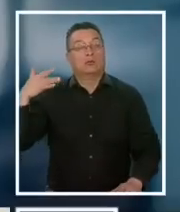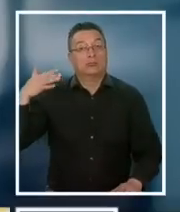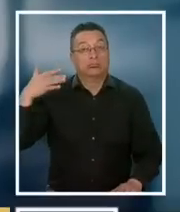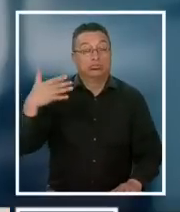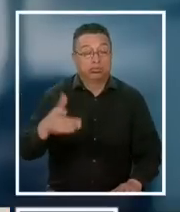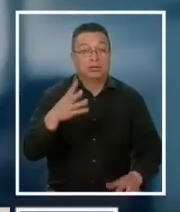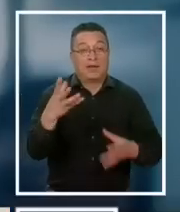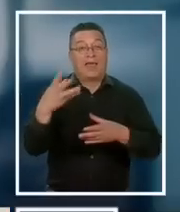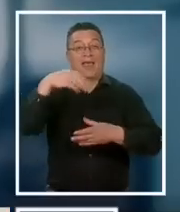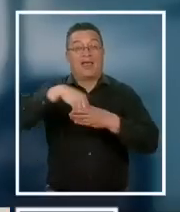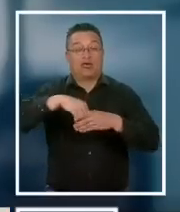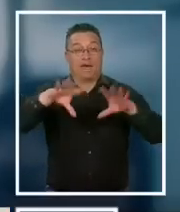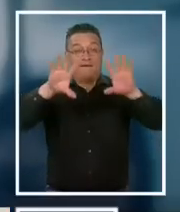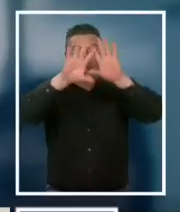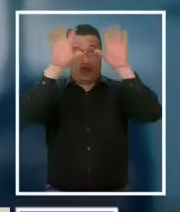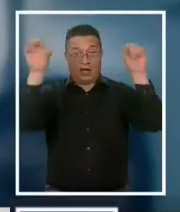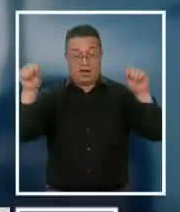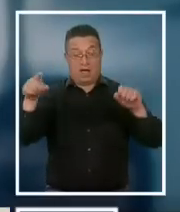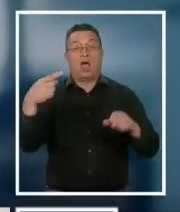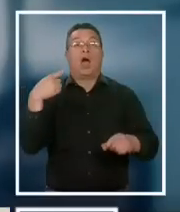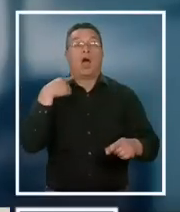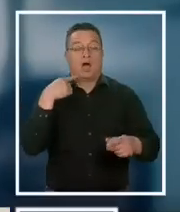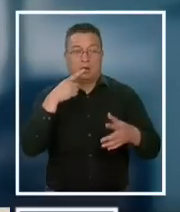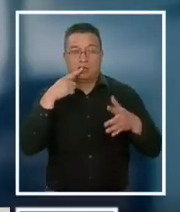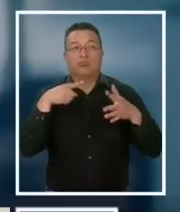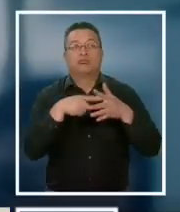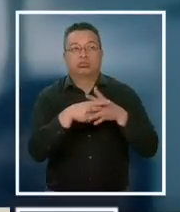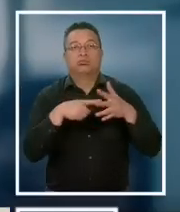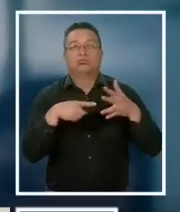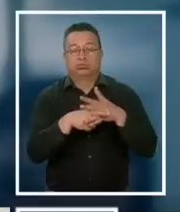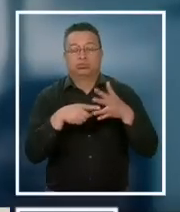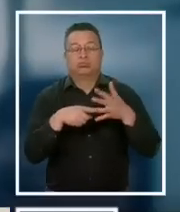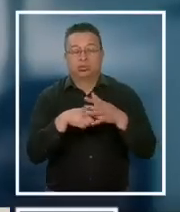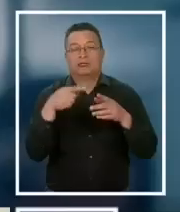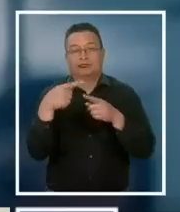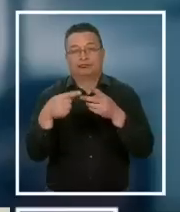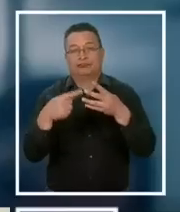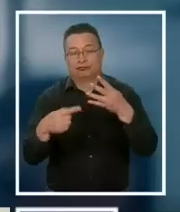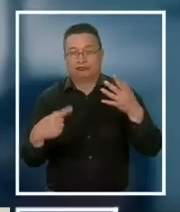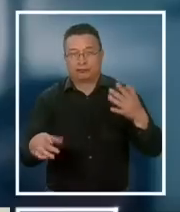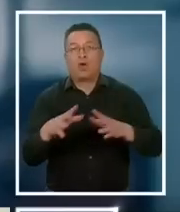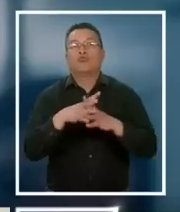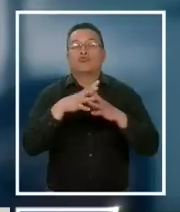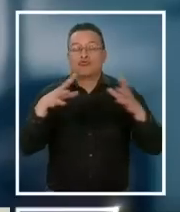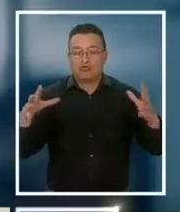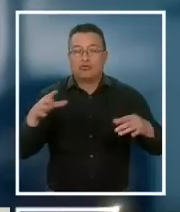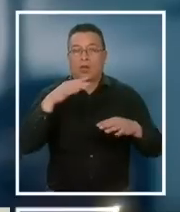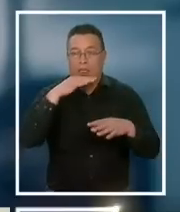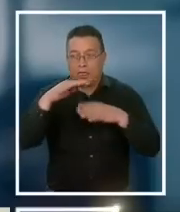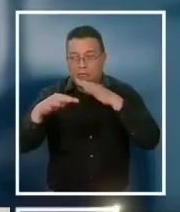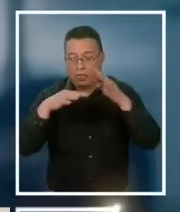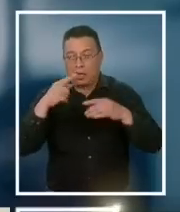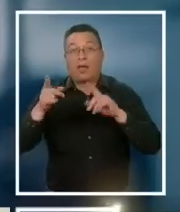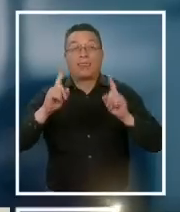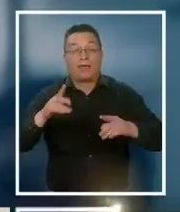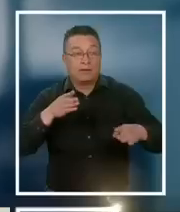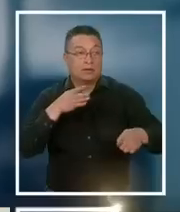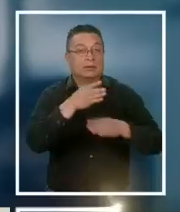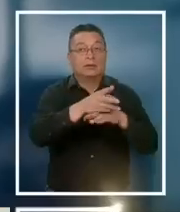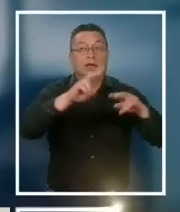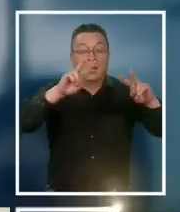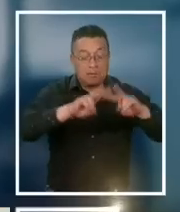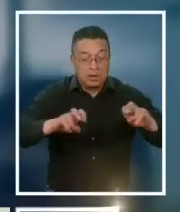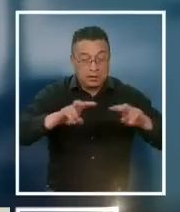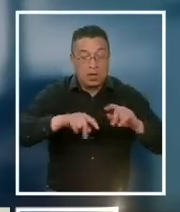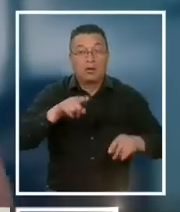que dentro de la fiscalía ocurrieran ese tipo de filtraciones en varios otros casos y que cuando se trataban de ir a investigar obviamente